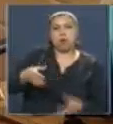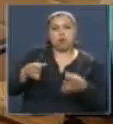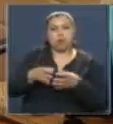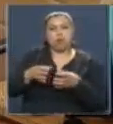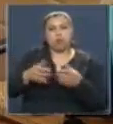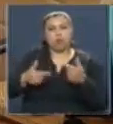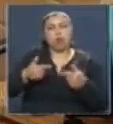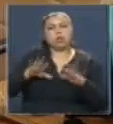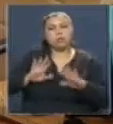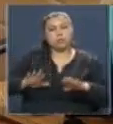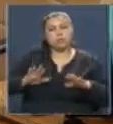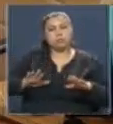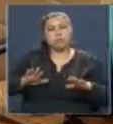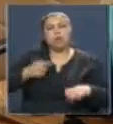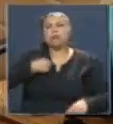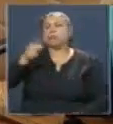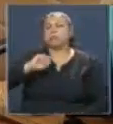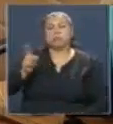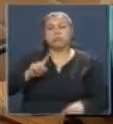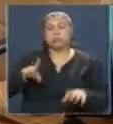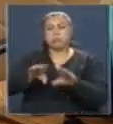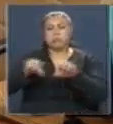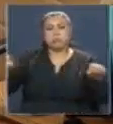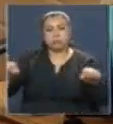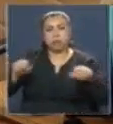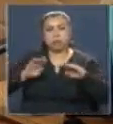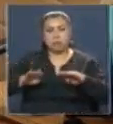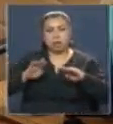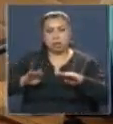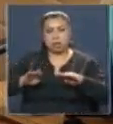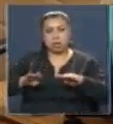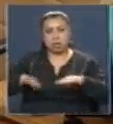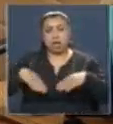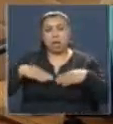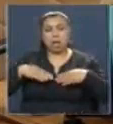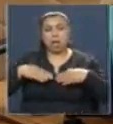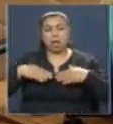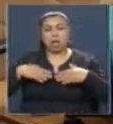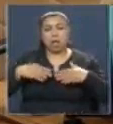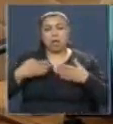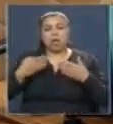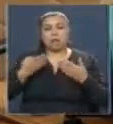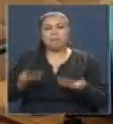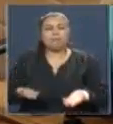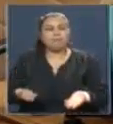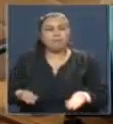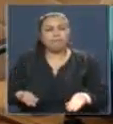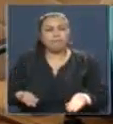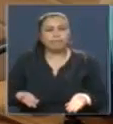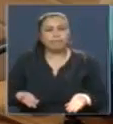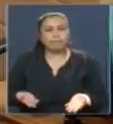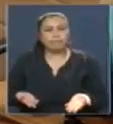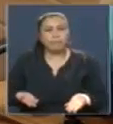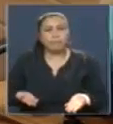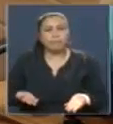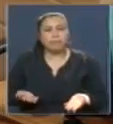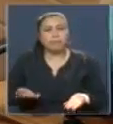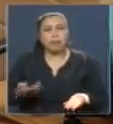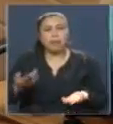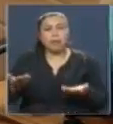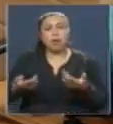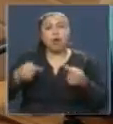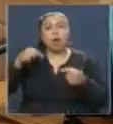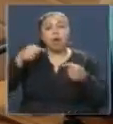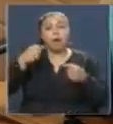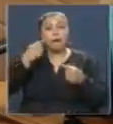mantengámoslo. Yo no estoy de acuerdo en mantener el actual estado de las cosas. Y fíjense en la contradicción,